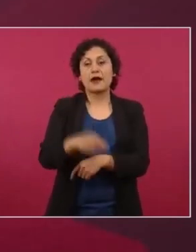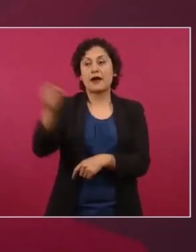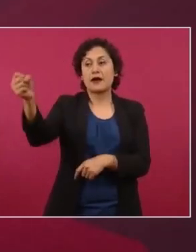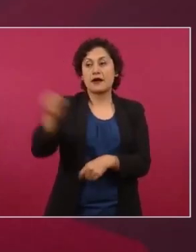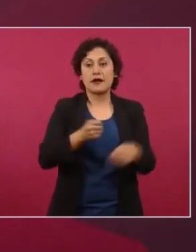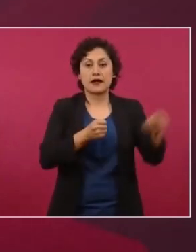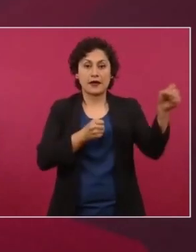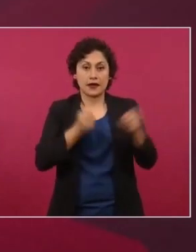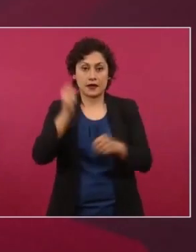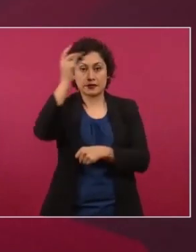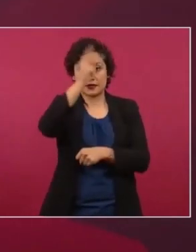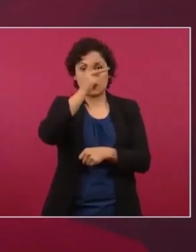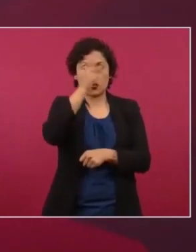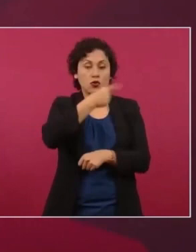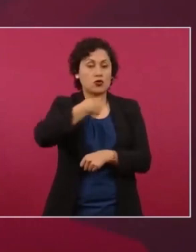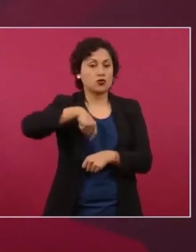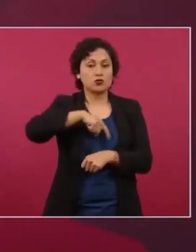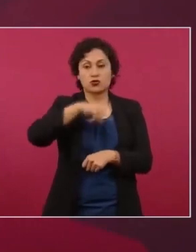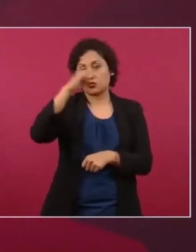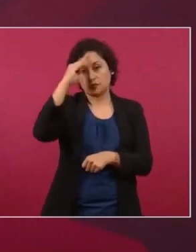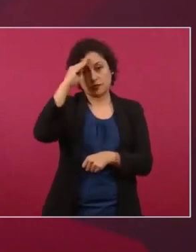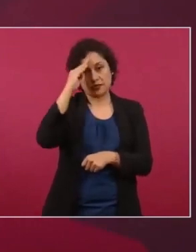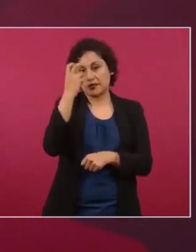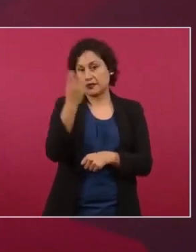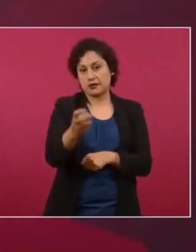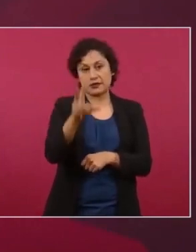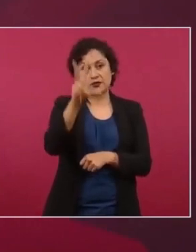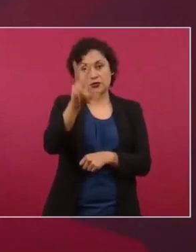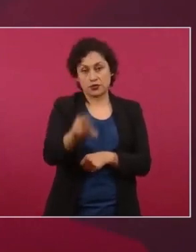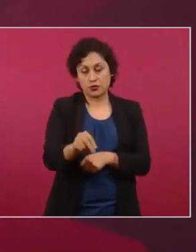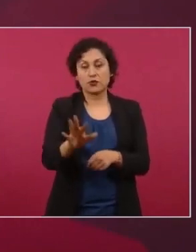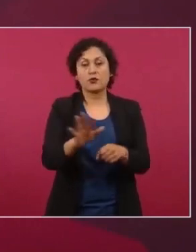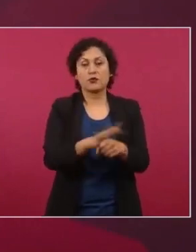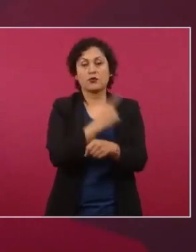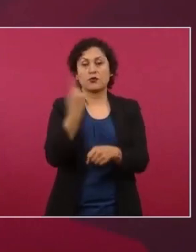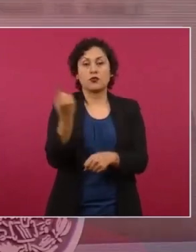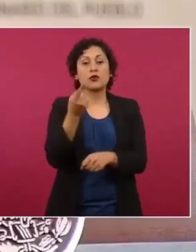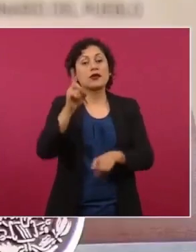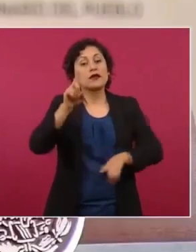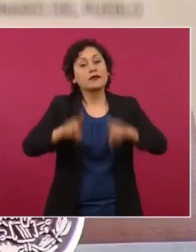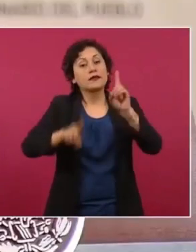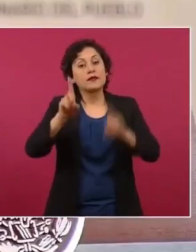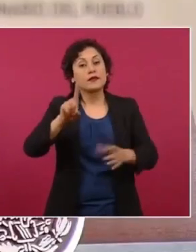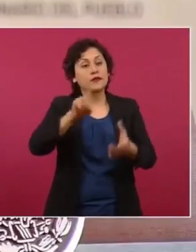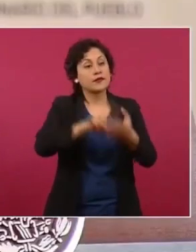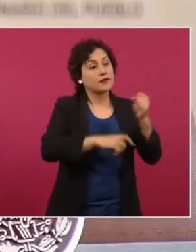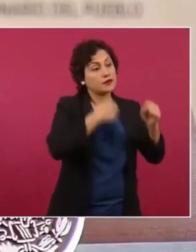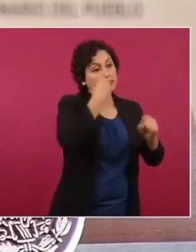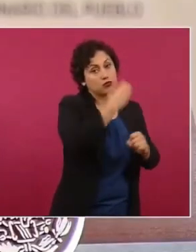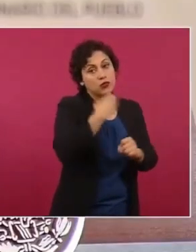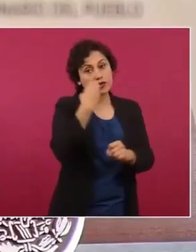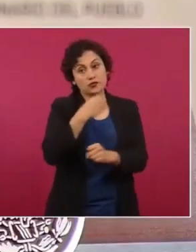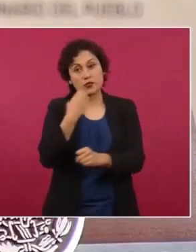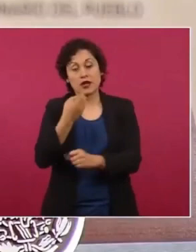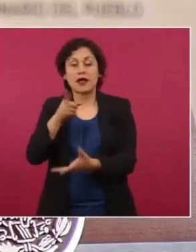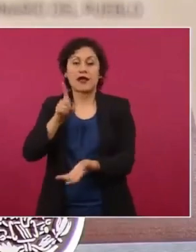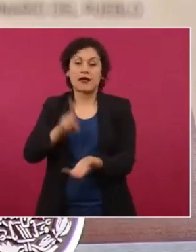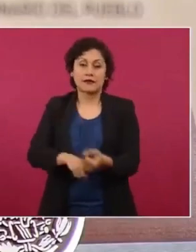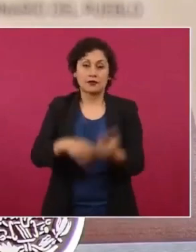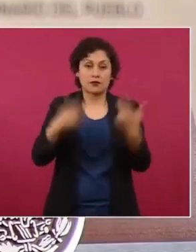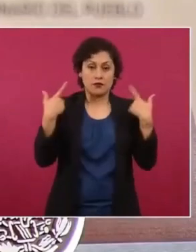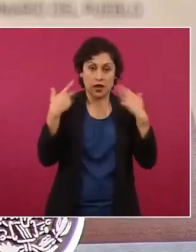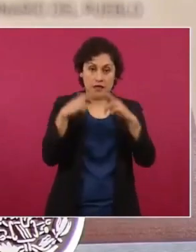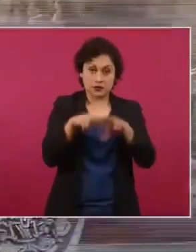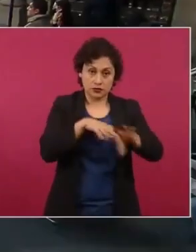no la tenemos considerada porque tiene que ver también con cómo trabajamos en cada una de las escuelas y cómo fortalecemos el trabajo docente.